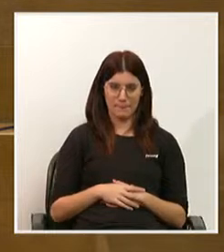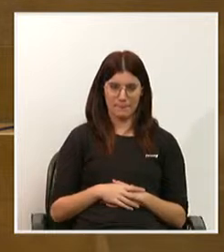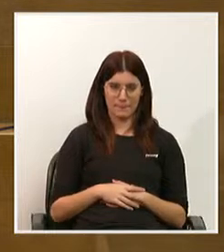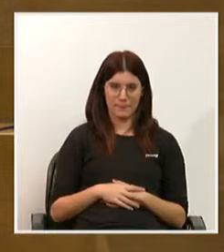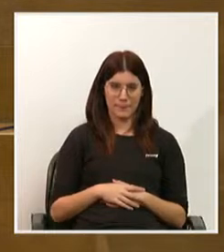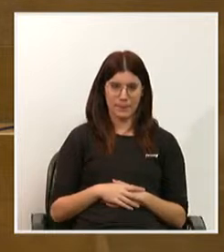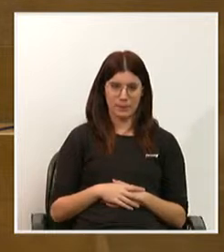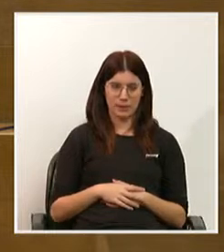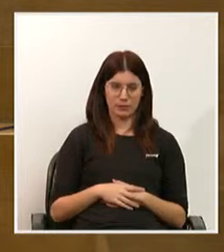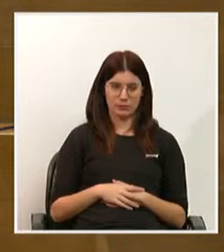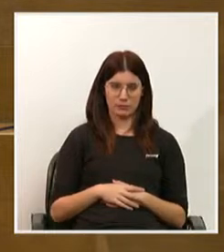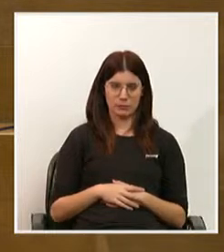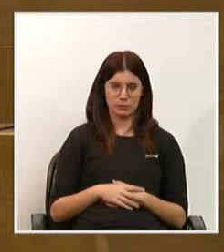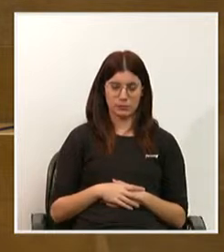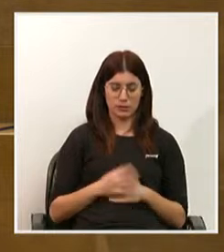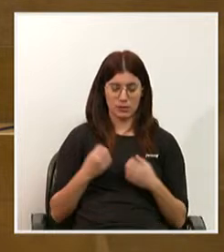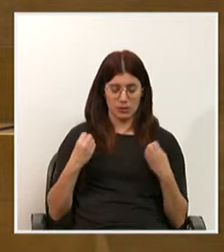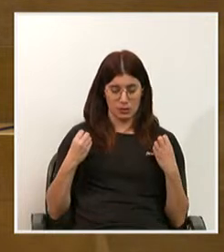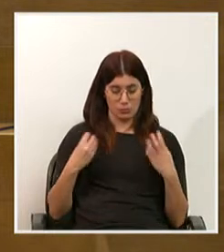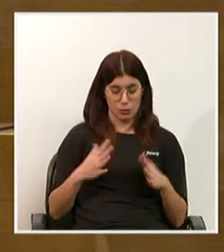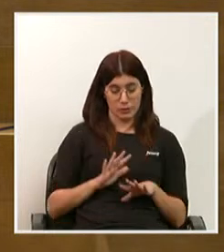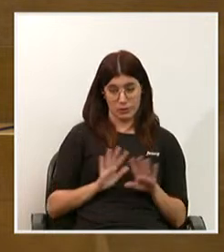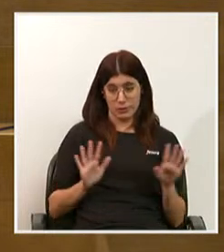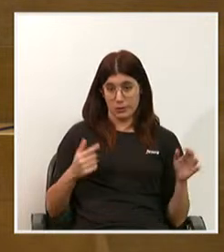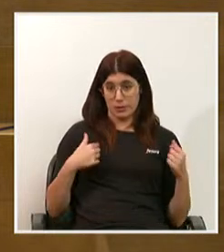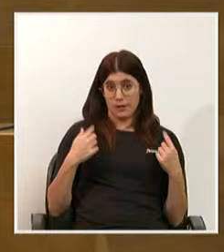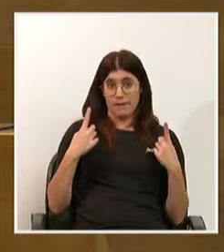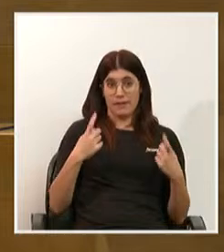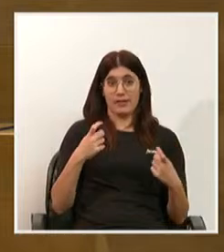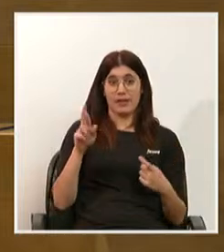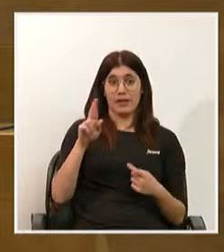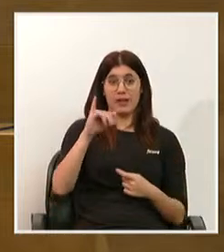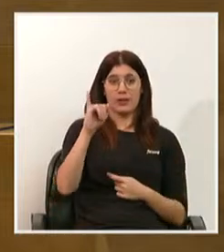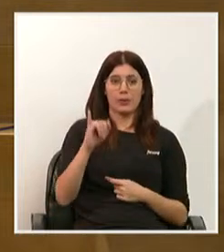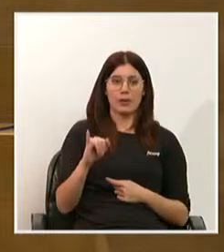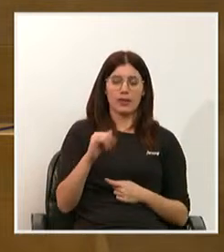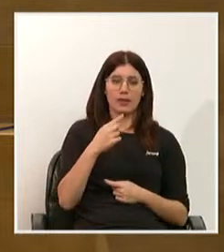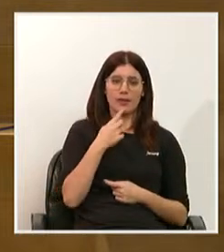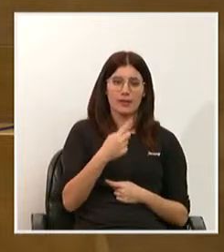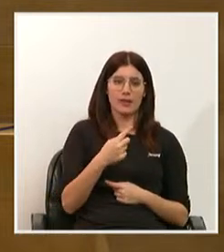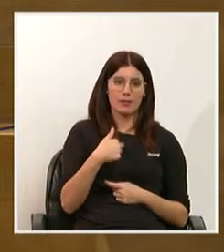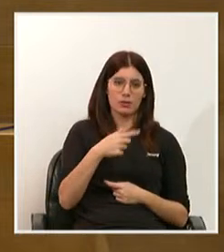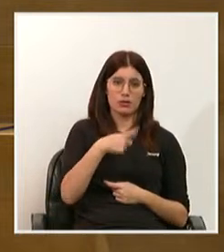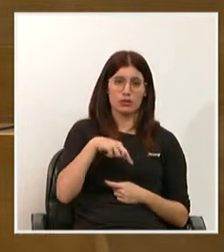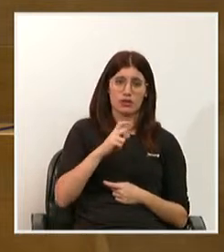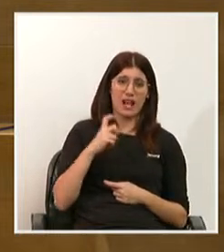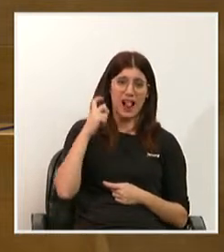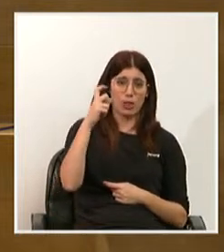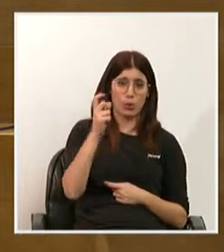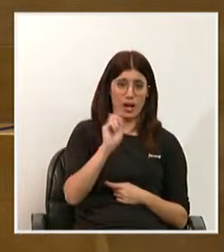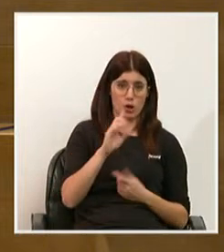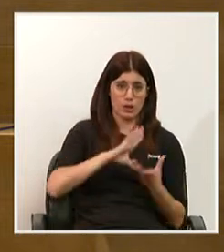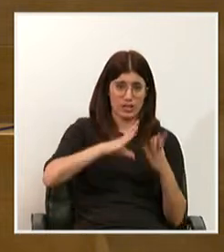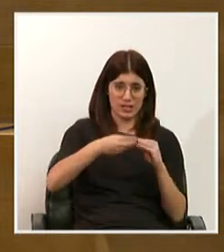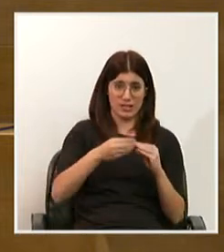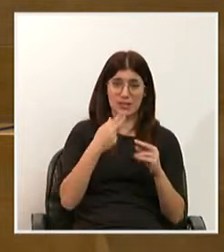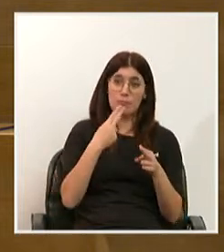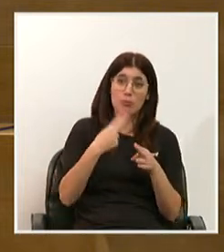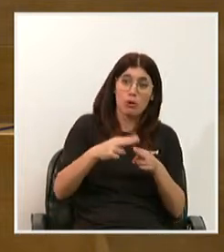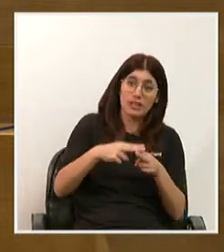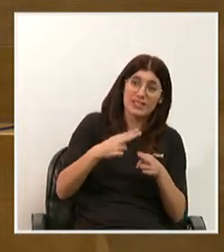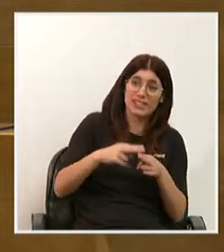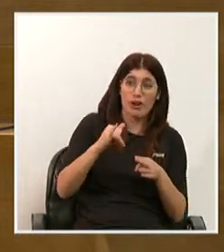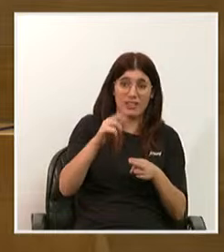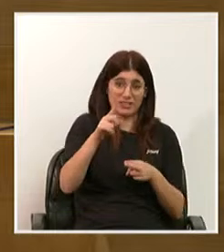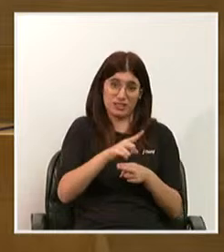albiol Bueno solo faltaba aquí que la señora Ruiz dijera que no estamos a la altura quien dice si los políticos estamos o no a la